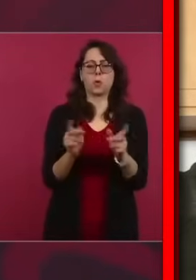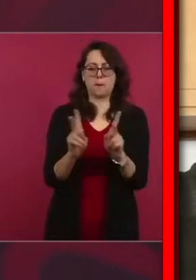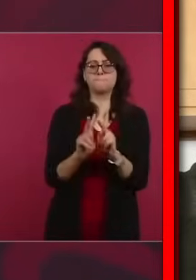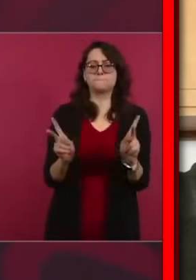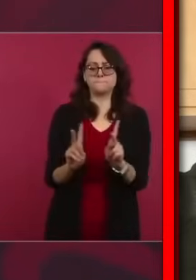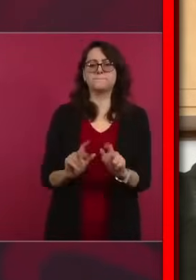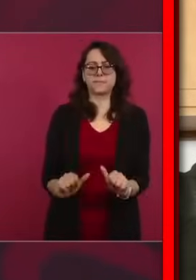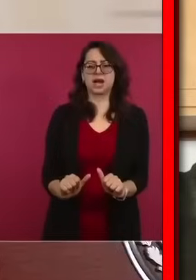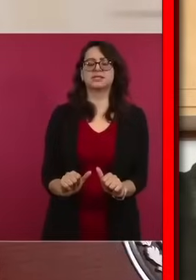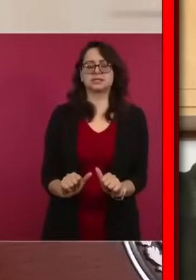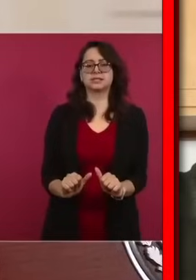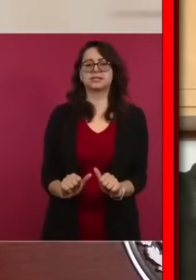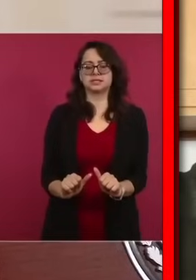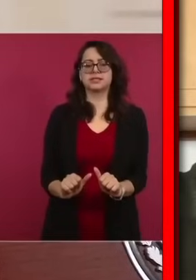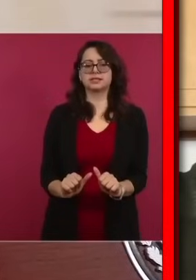pero